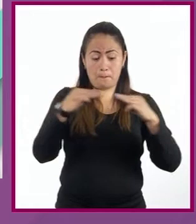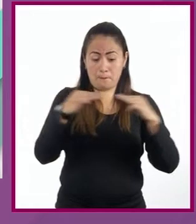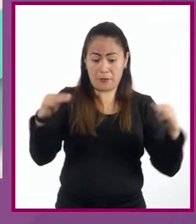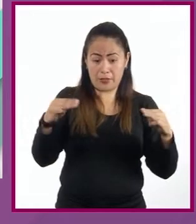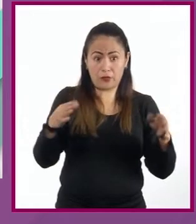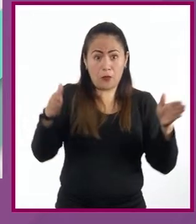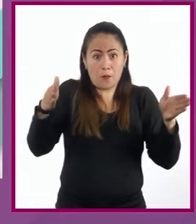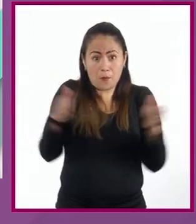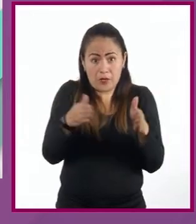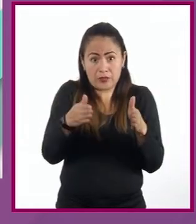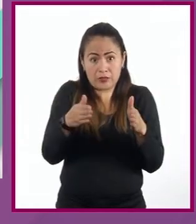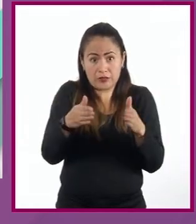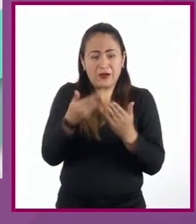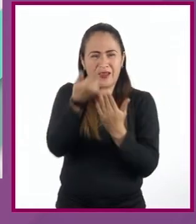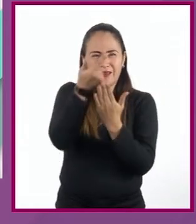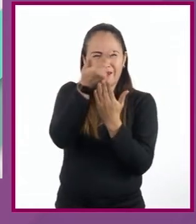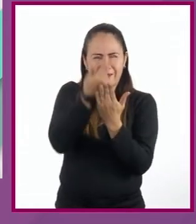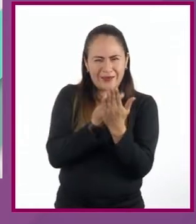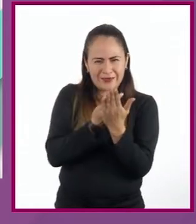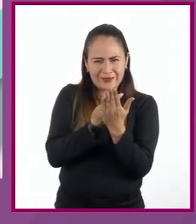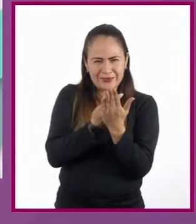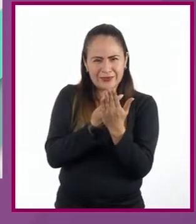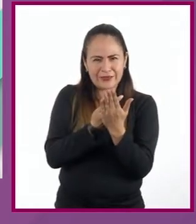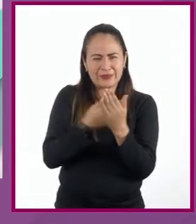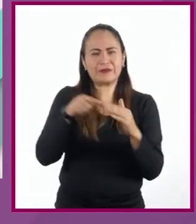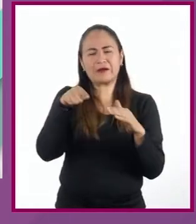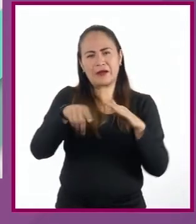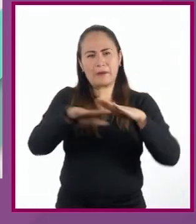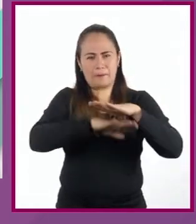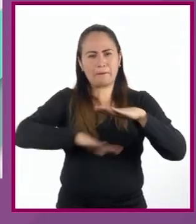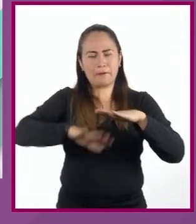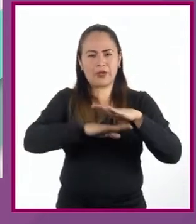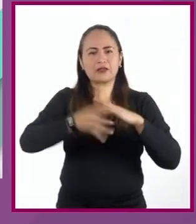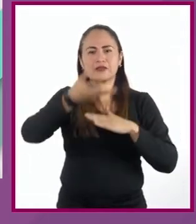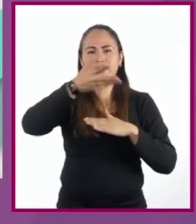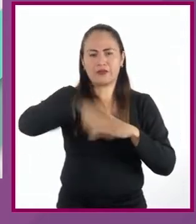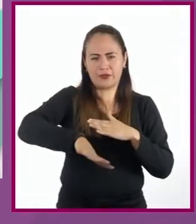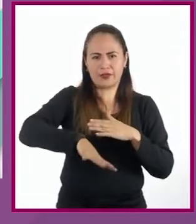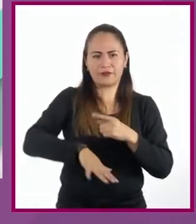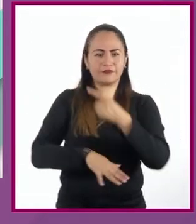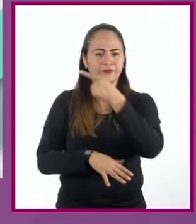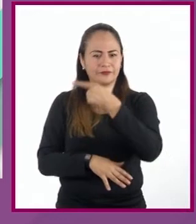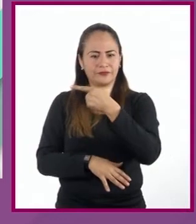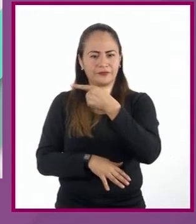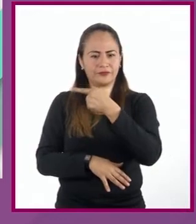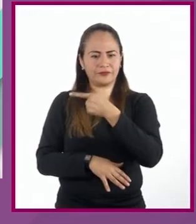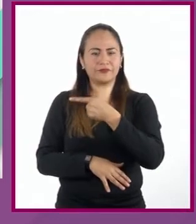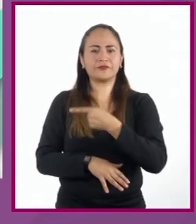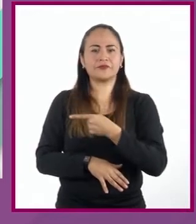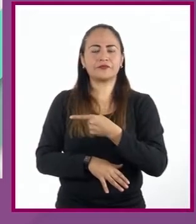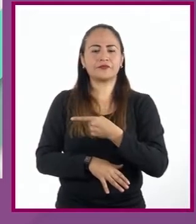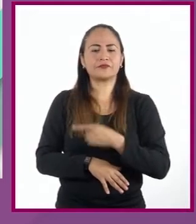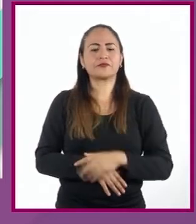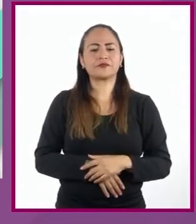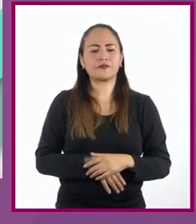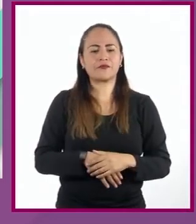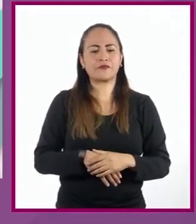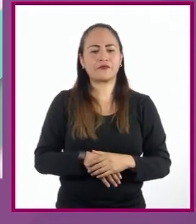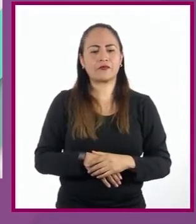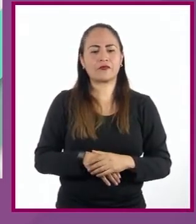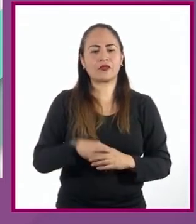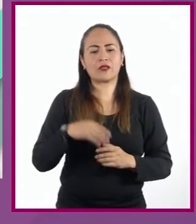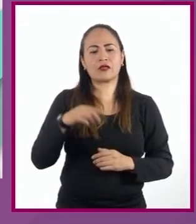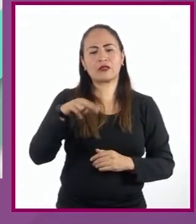unidad y su equivalencia en potencias de 10. Deci, centi, mili,